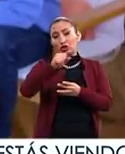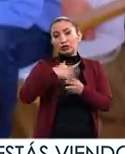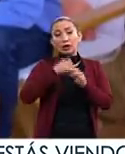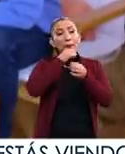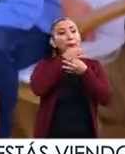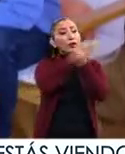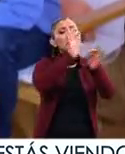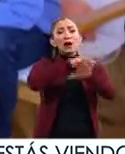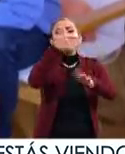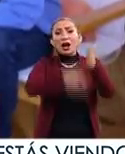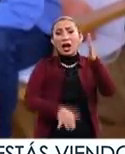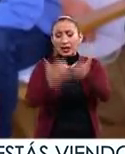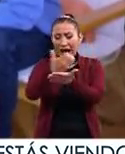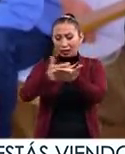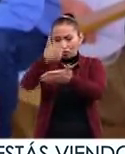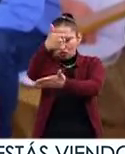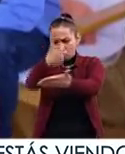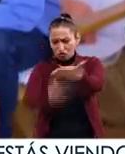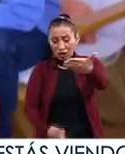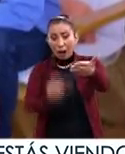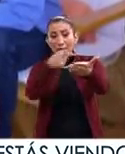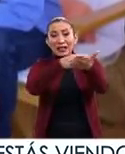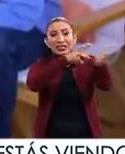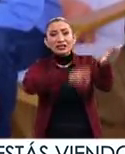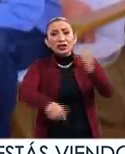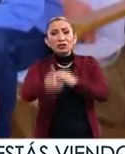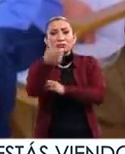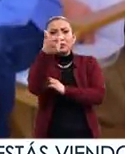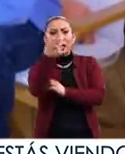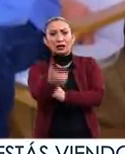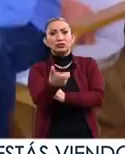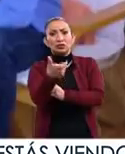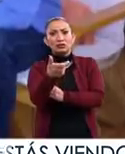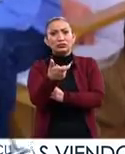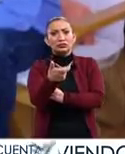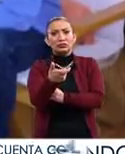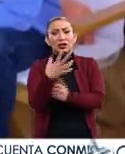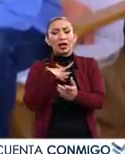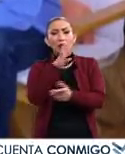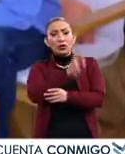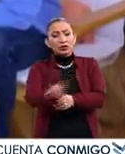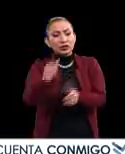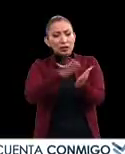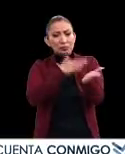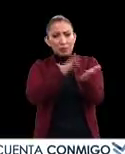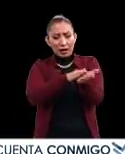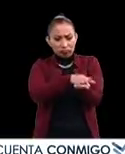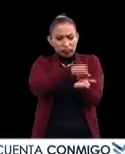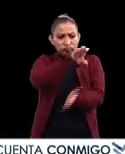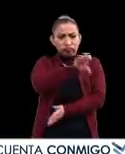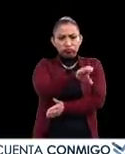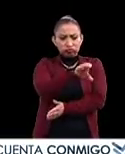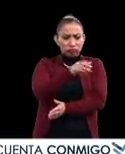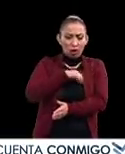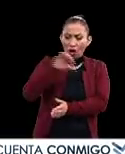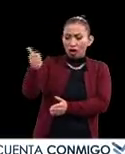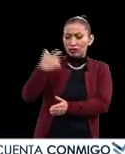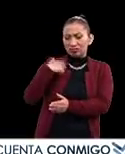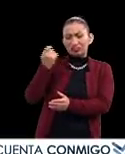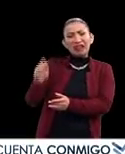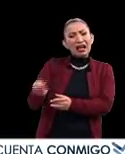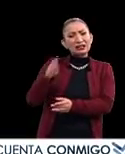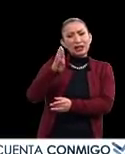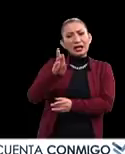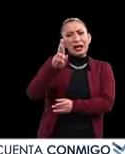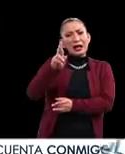baratos. Hay en catálogo breviarios de 1,300 pesos. Y además que tienen 400 páginas. O alguien no sabía la definición